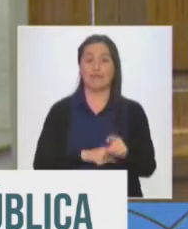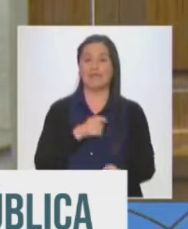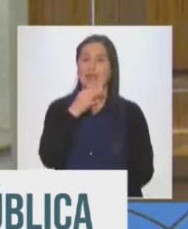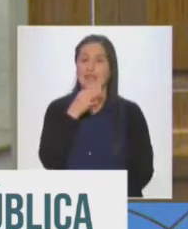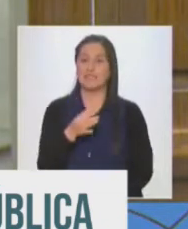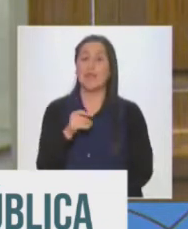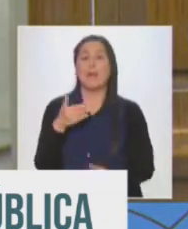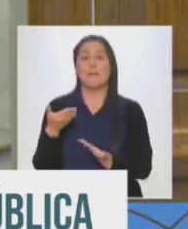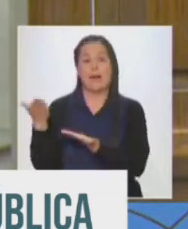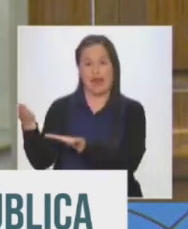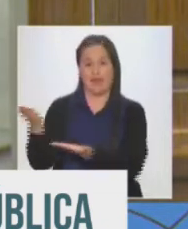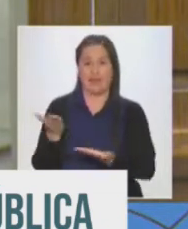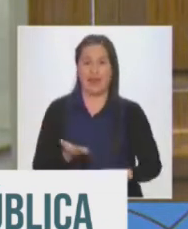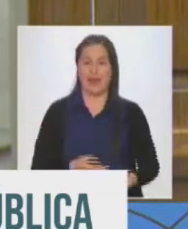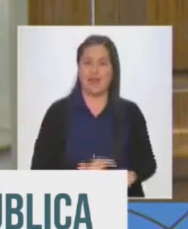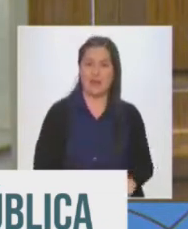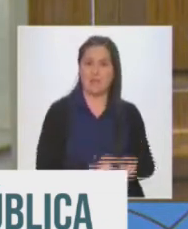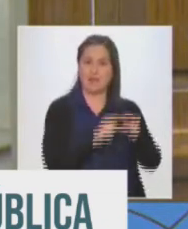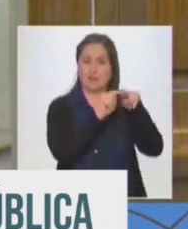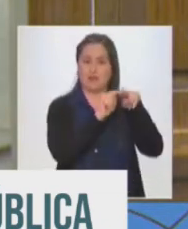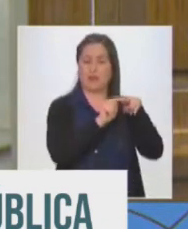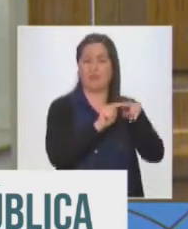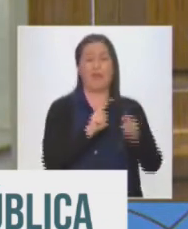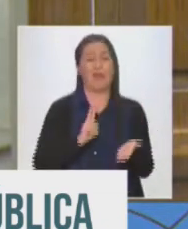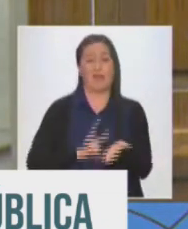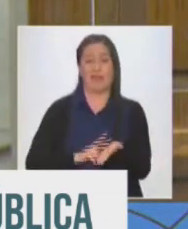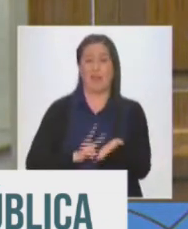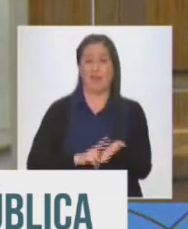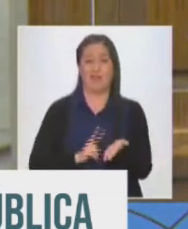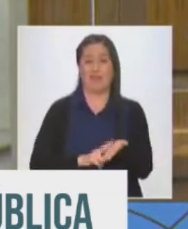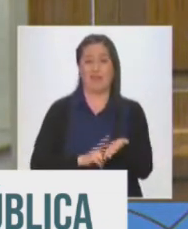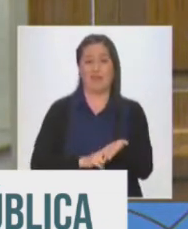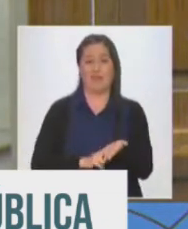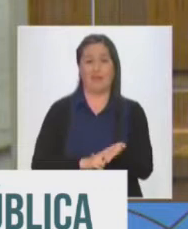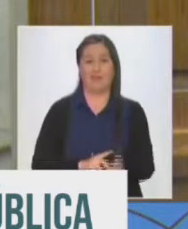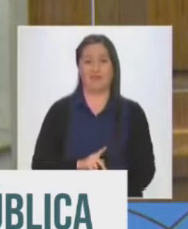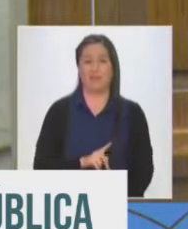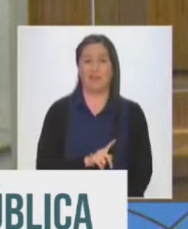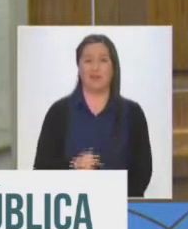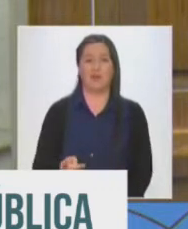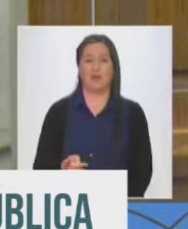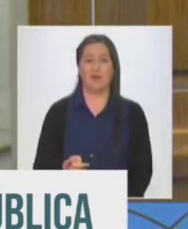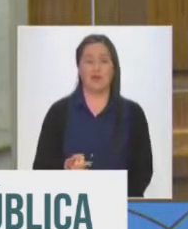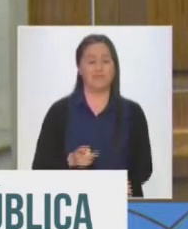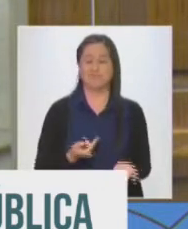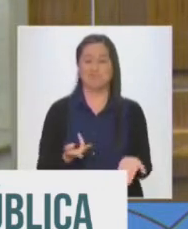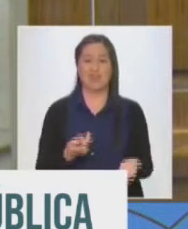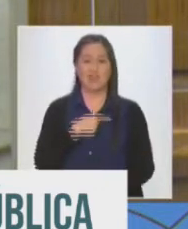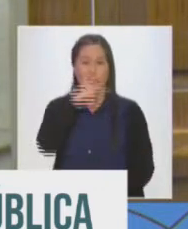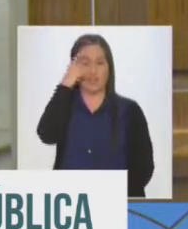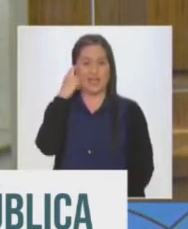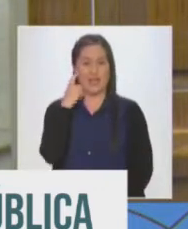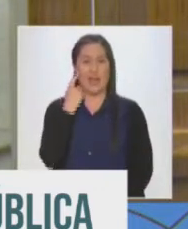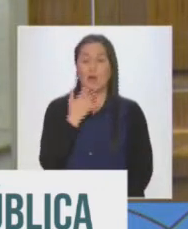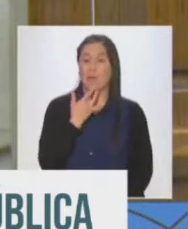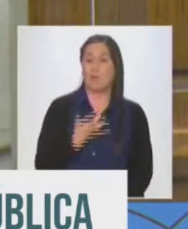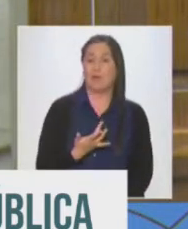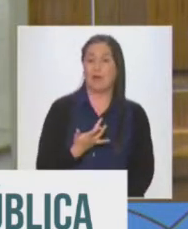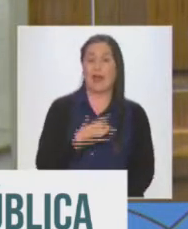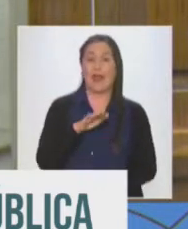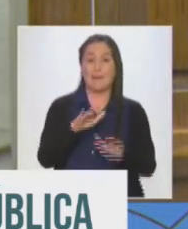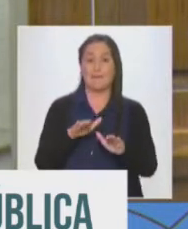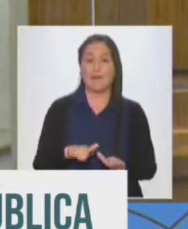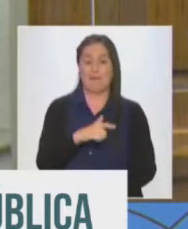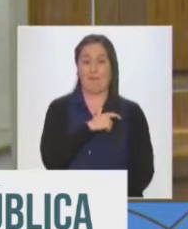atraer inversiones, lo cual francamente resulta inverosímil y pueril. Si hasta el propio presidente ha señalado respecto